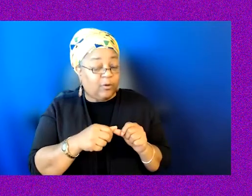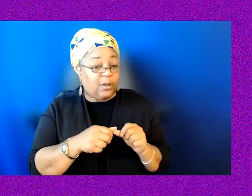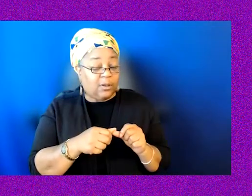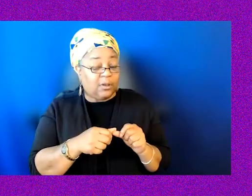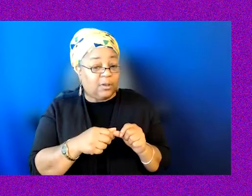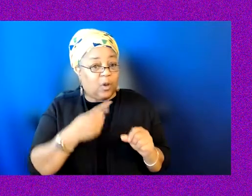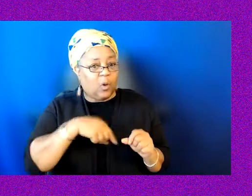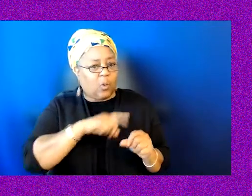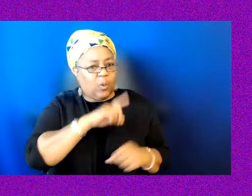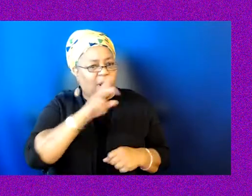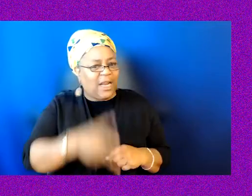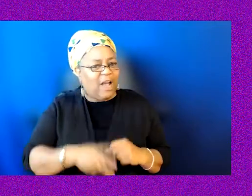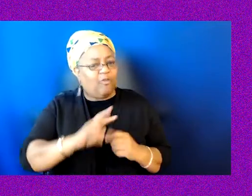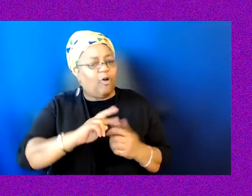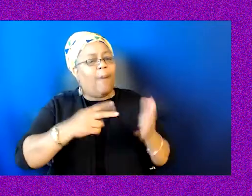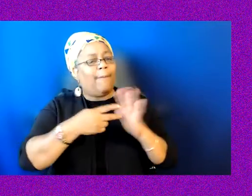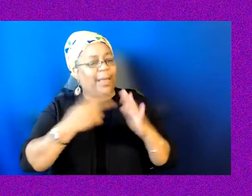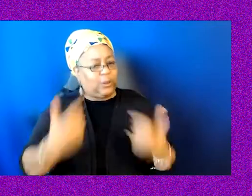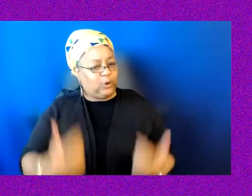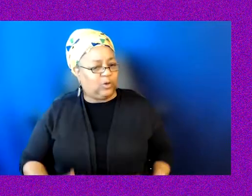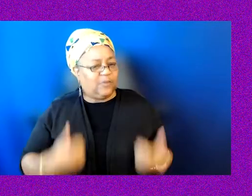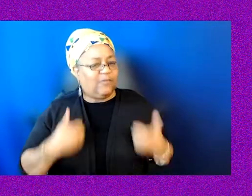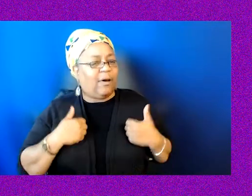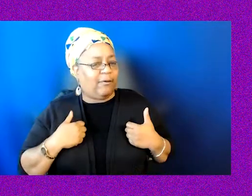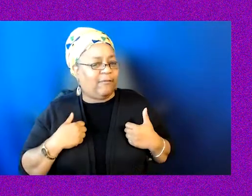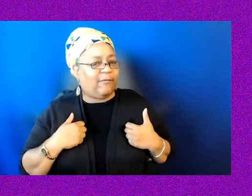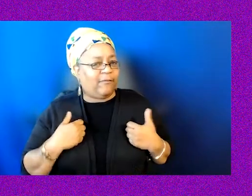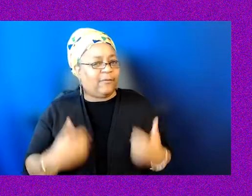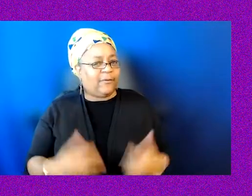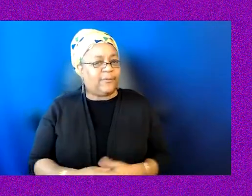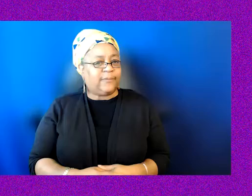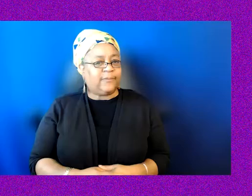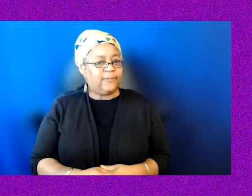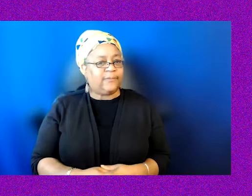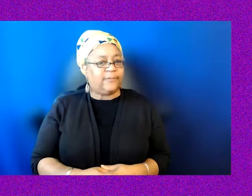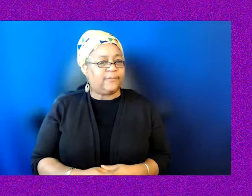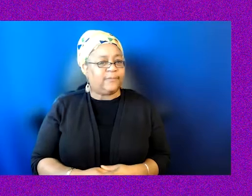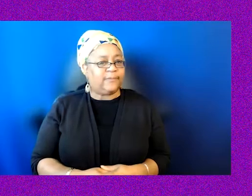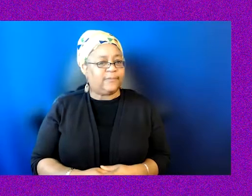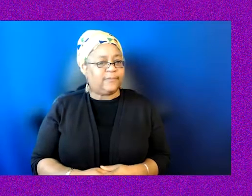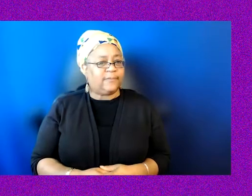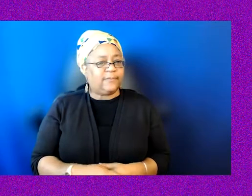acordándose de que nunca fue la intención que sobreviviéramos.